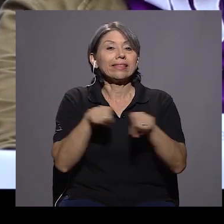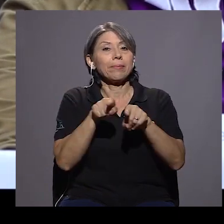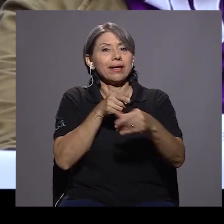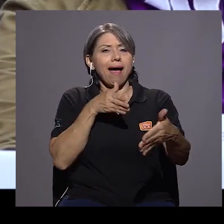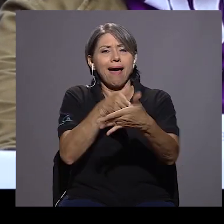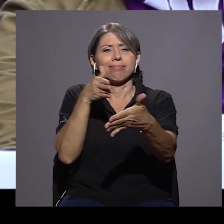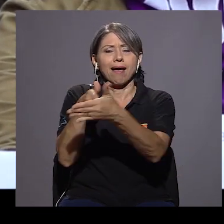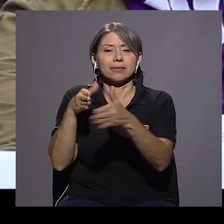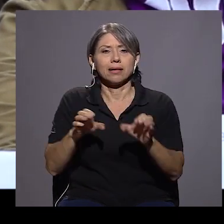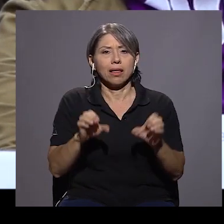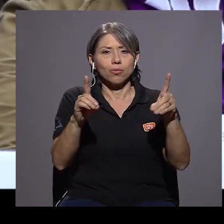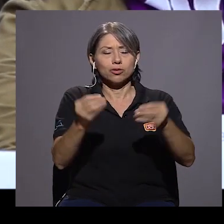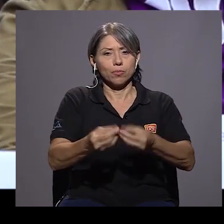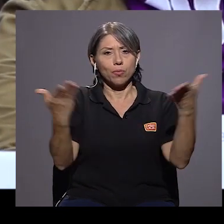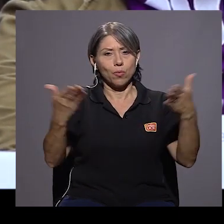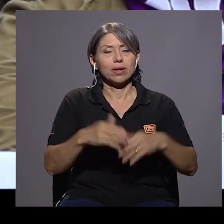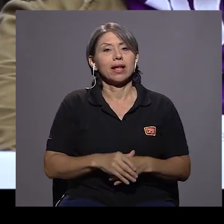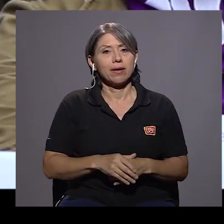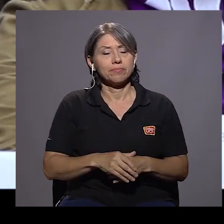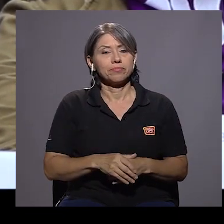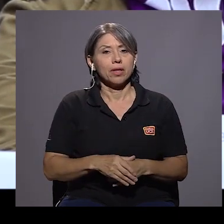y de los ataques a la educación pública